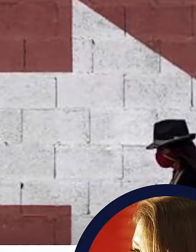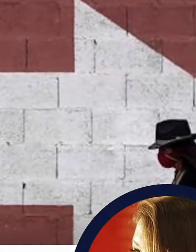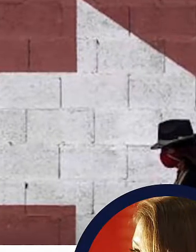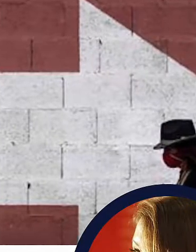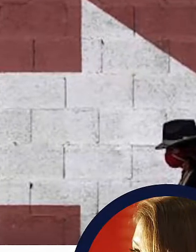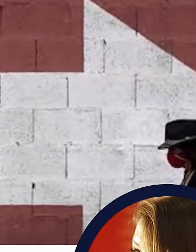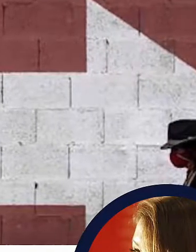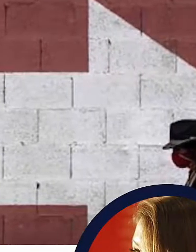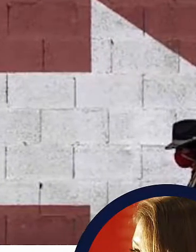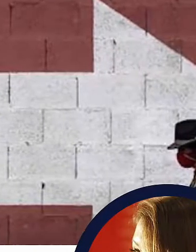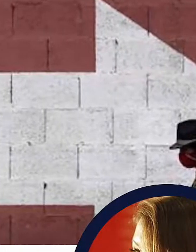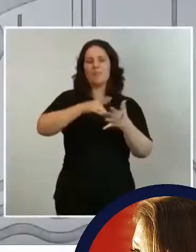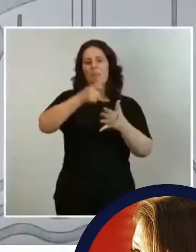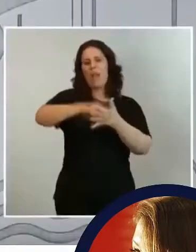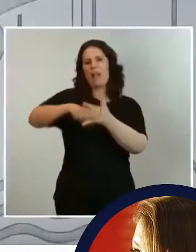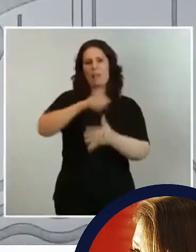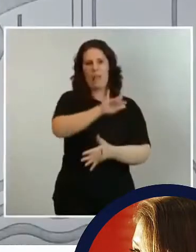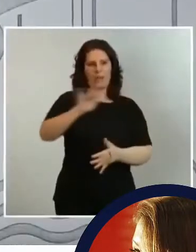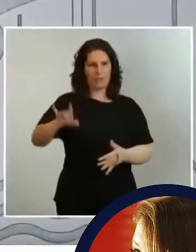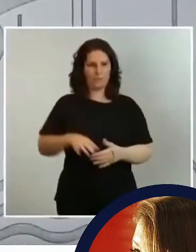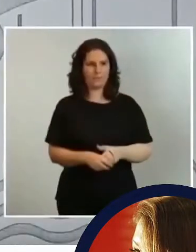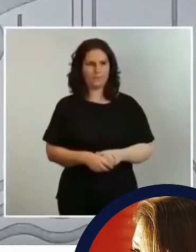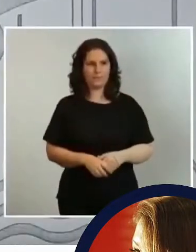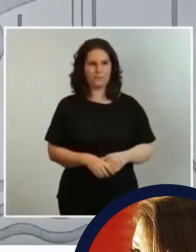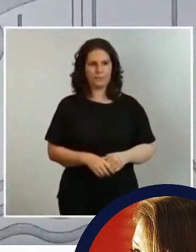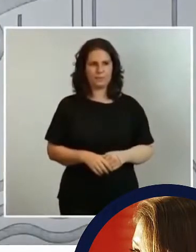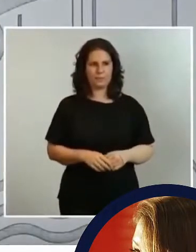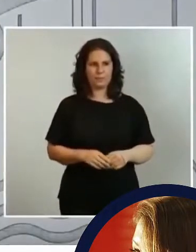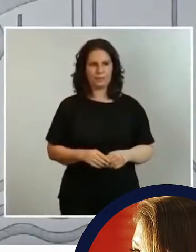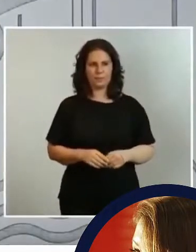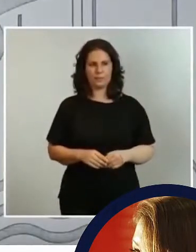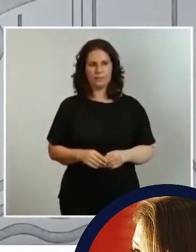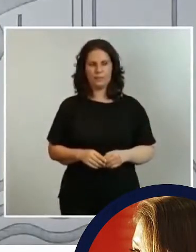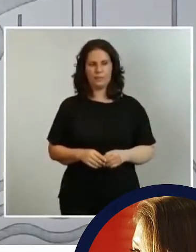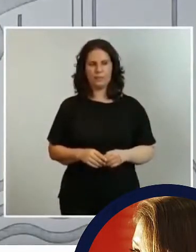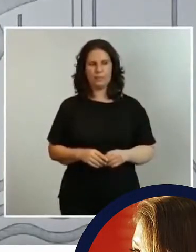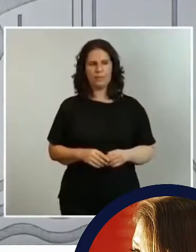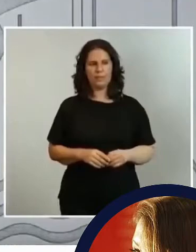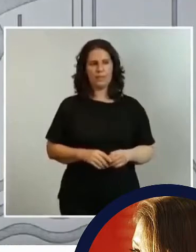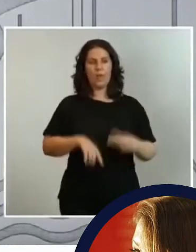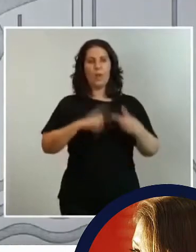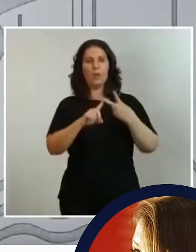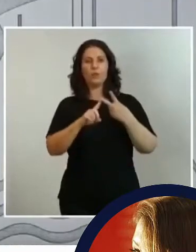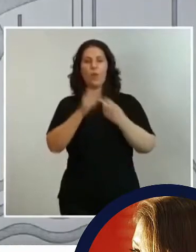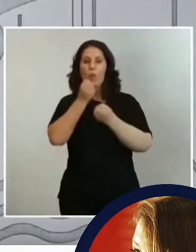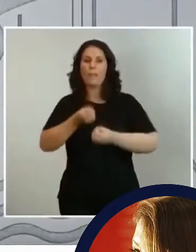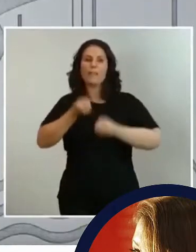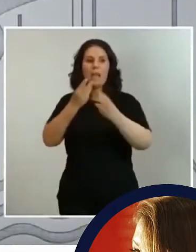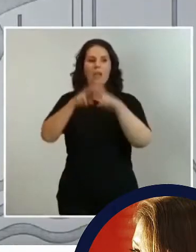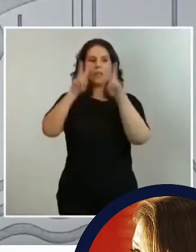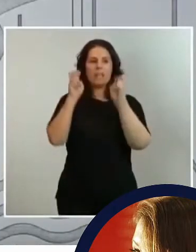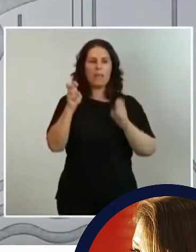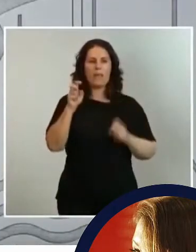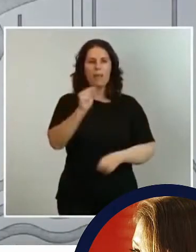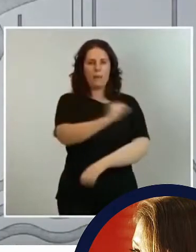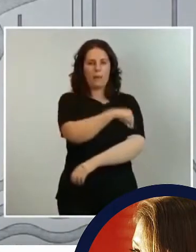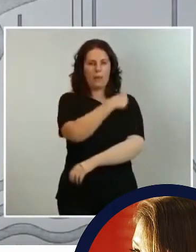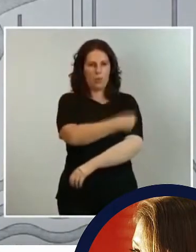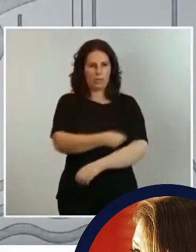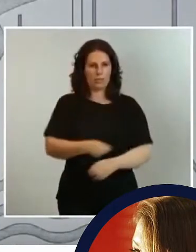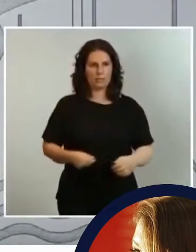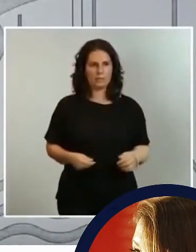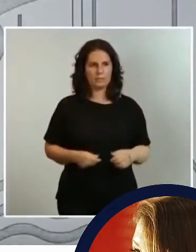le espera a un país como España, como es complicado adivinar también qué le espera al mundo, después de esta gran crisis que ha